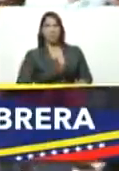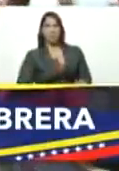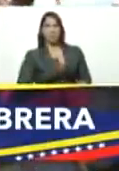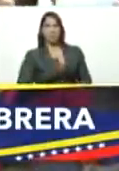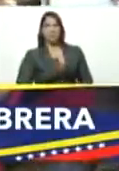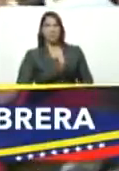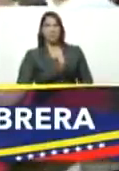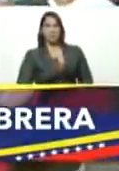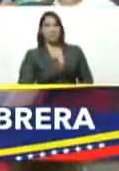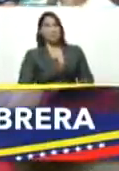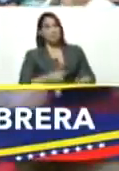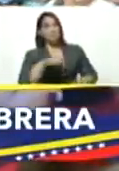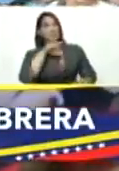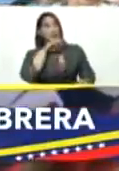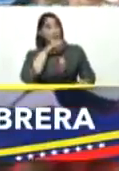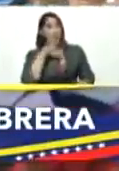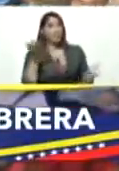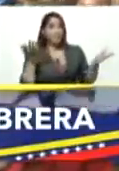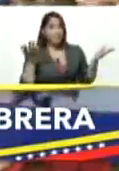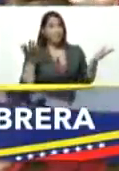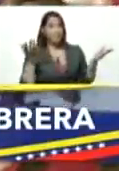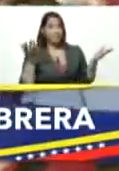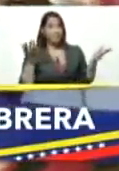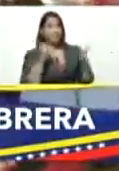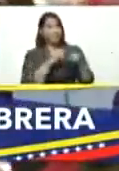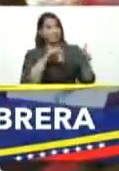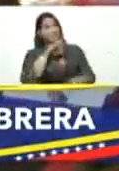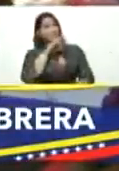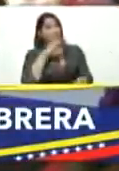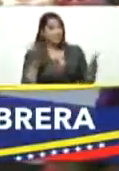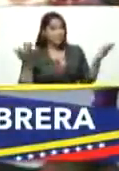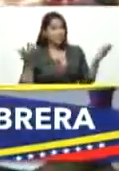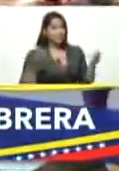para que acate para que hable